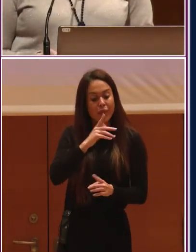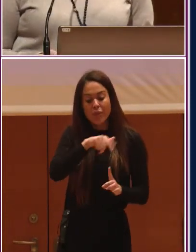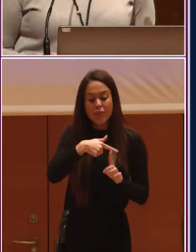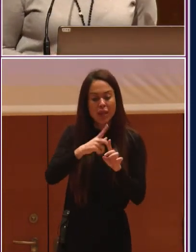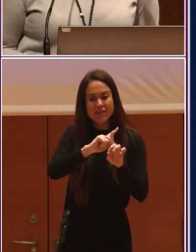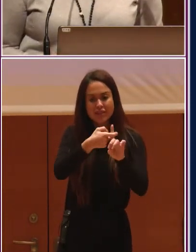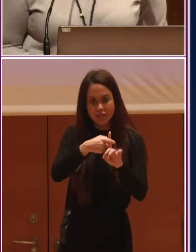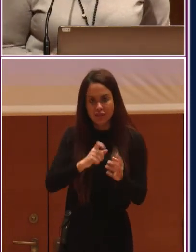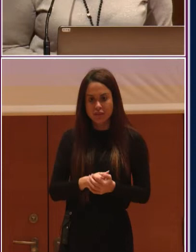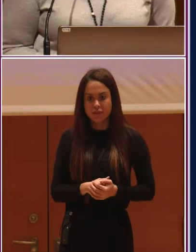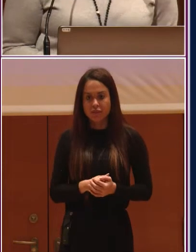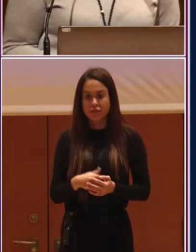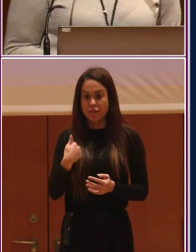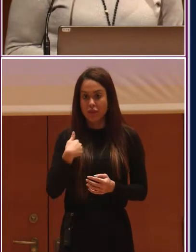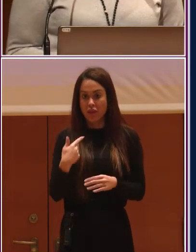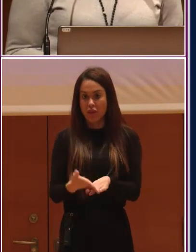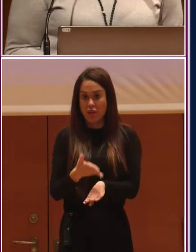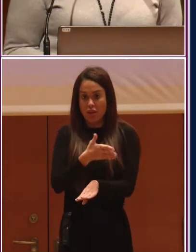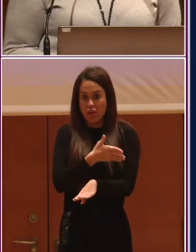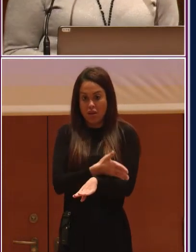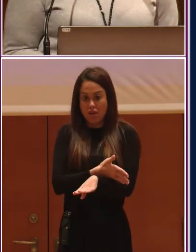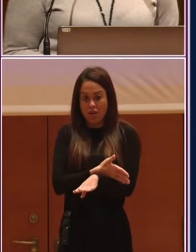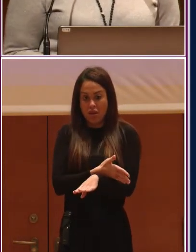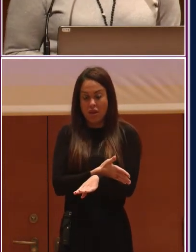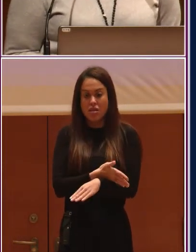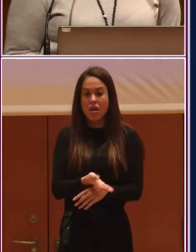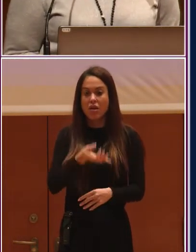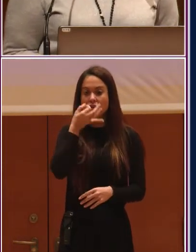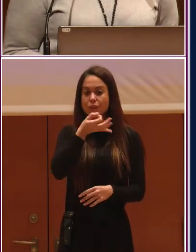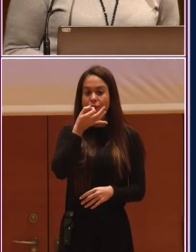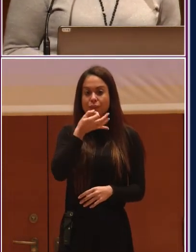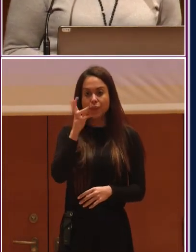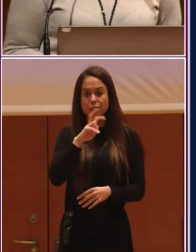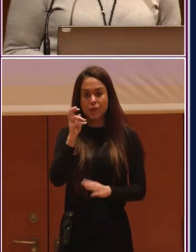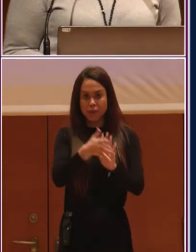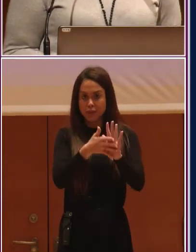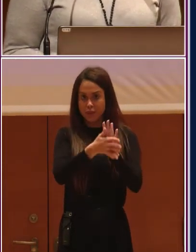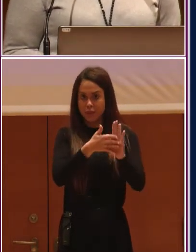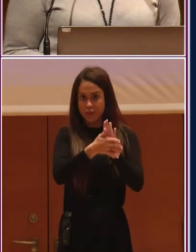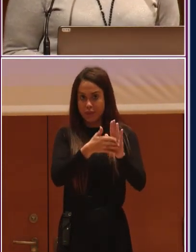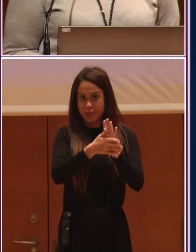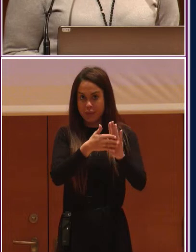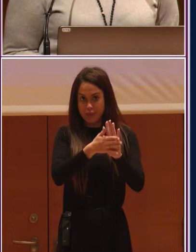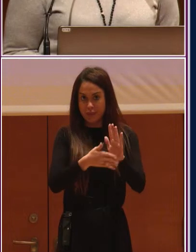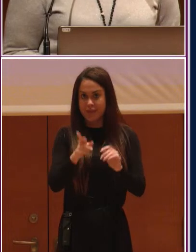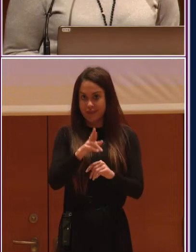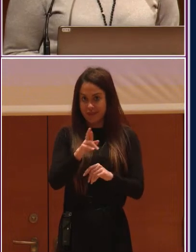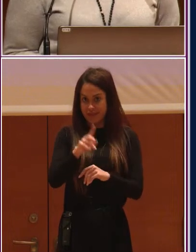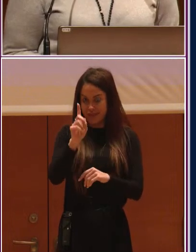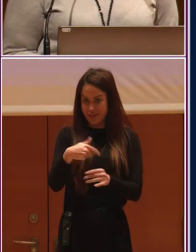también hablar acerca de los distintos tipos de violencia contra las mujeres y ayudar a su